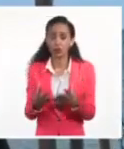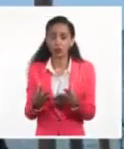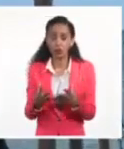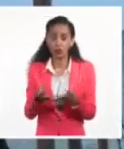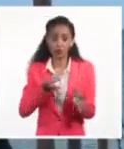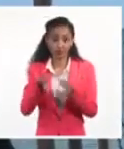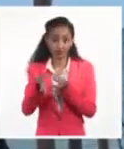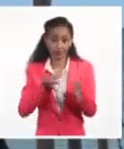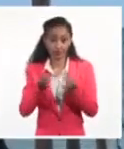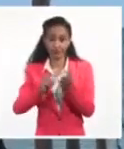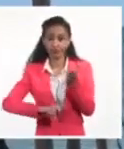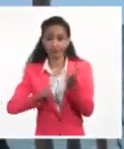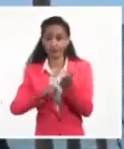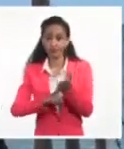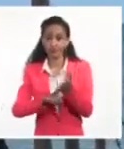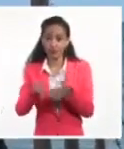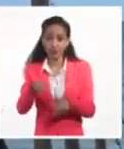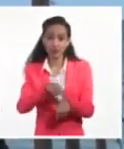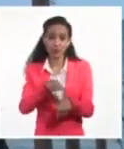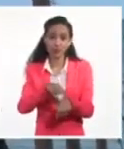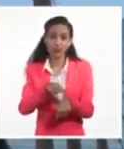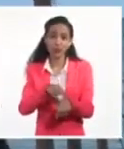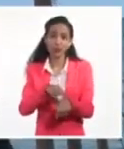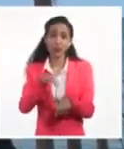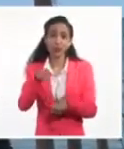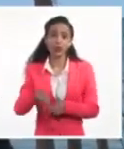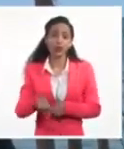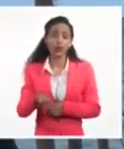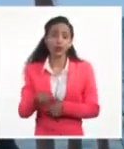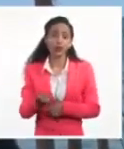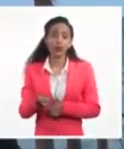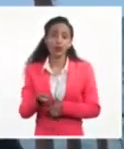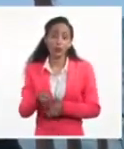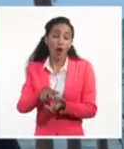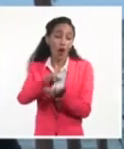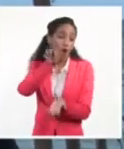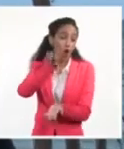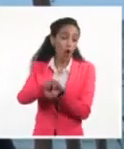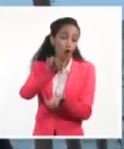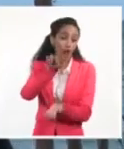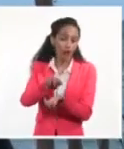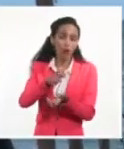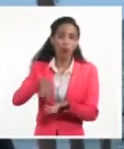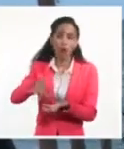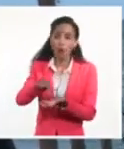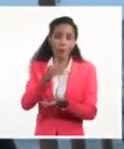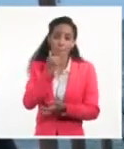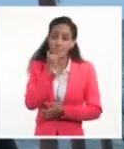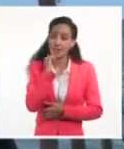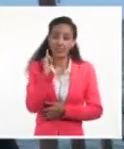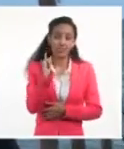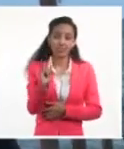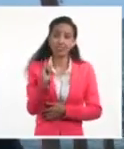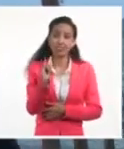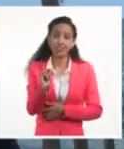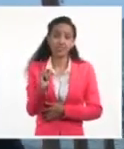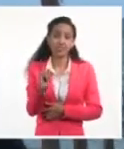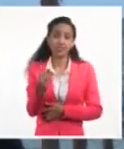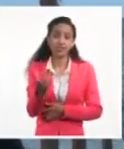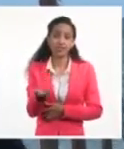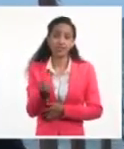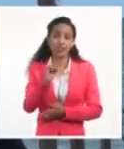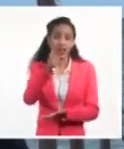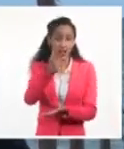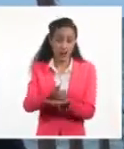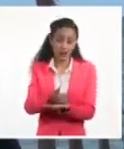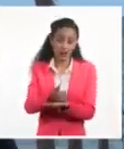sistema eléctrico. Y bueno, en este momento nos encontramos aquí en el poblado de Cocodrilo, que es el lugar más alejado de la capital